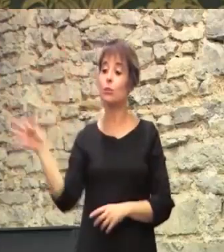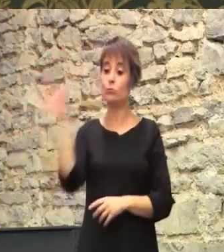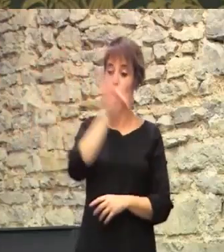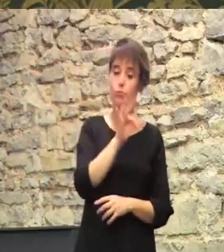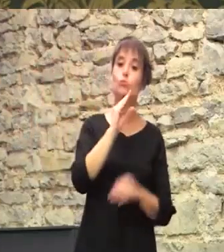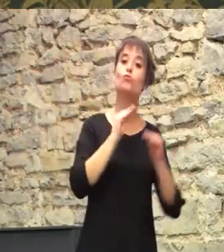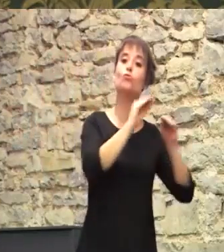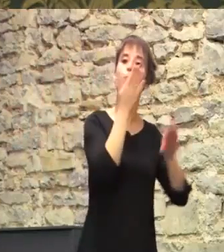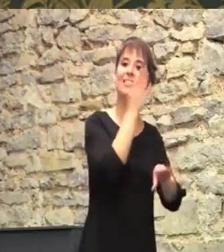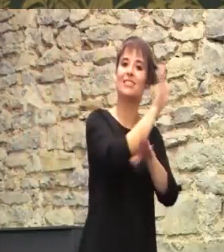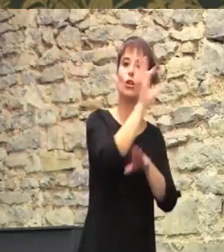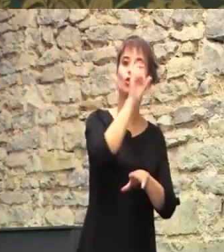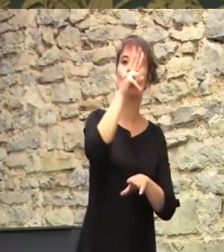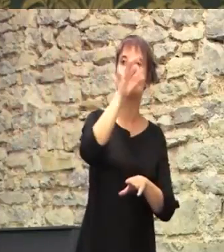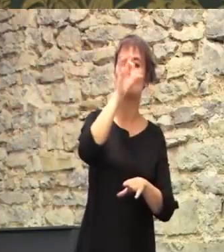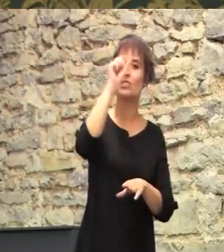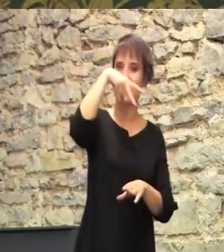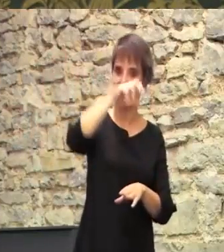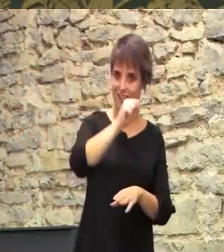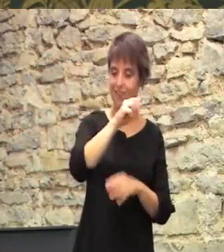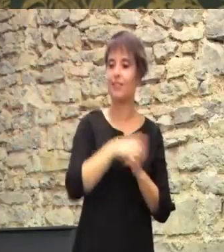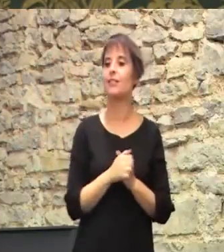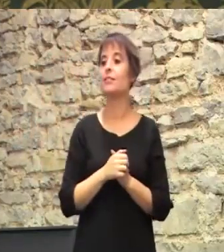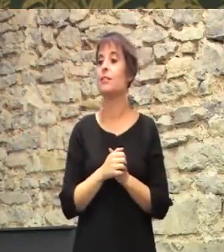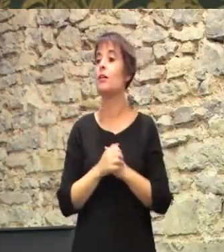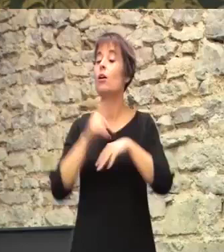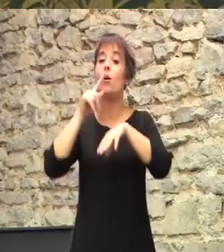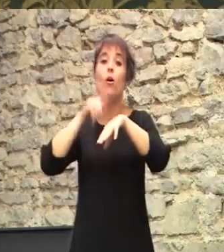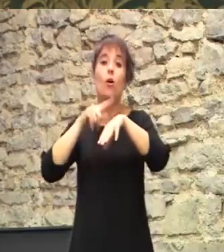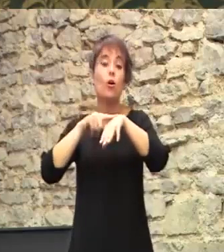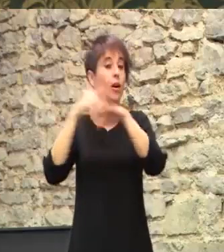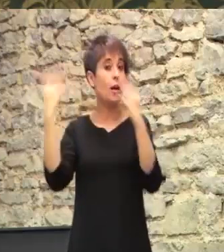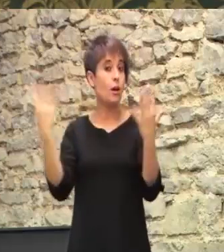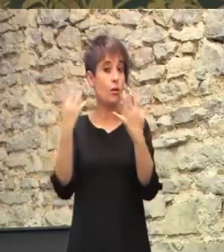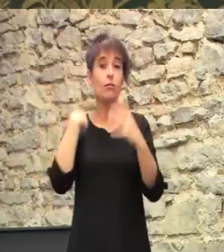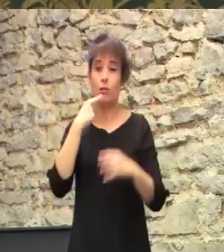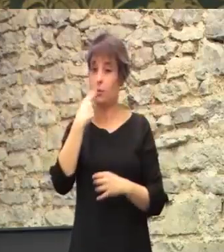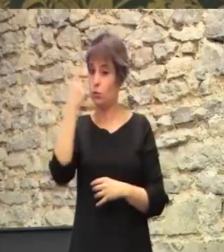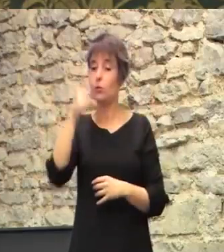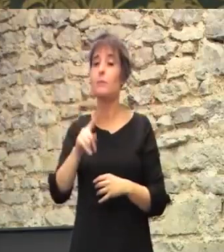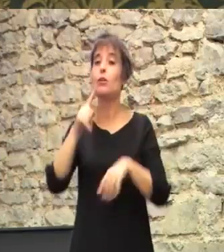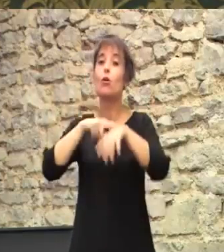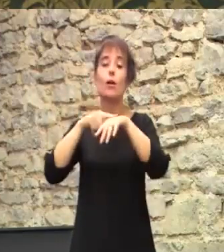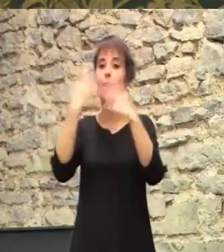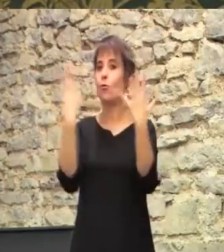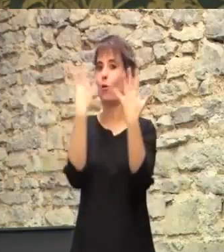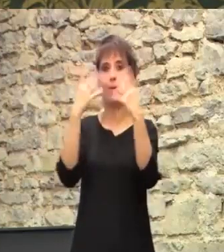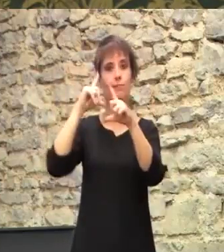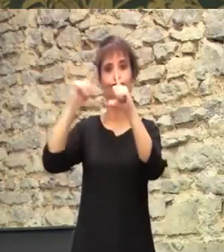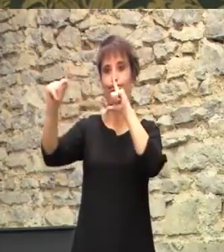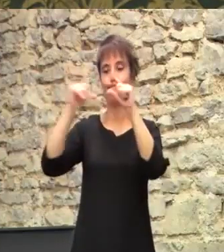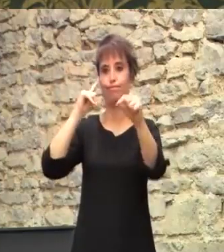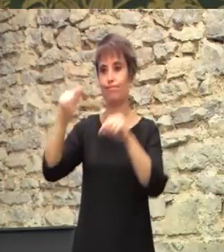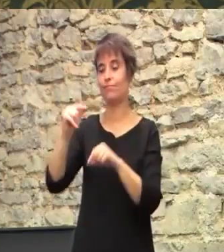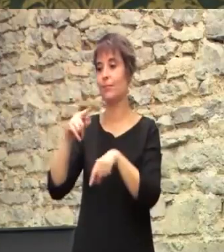haré su presentación os digo también que a las nueve tenemos que abandonar el local el